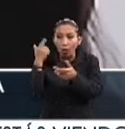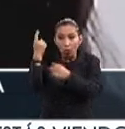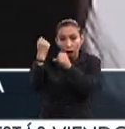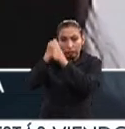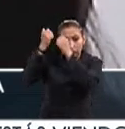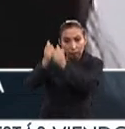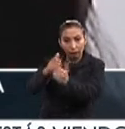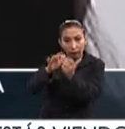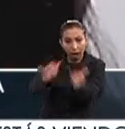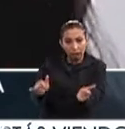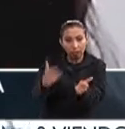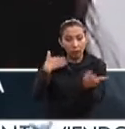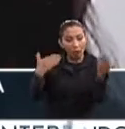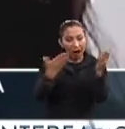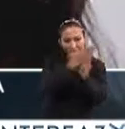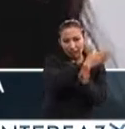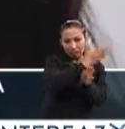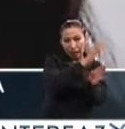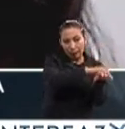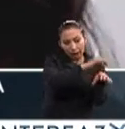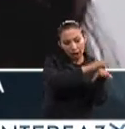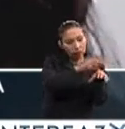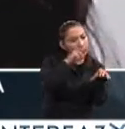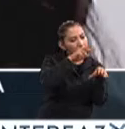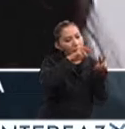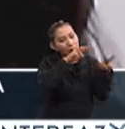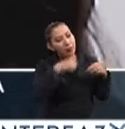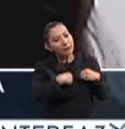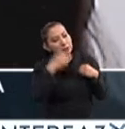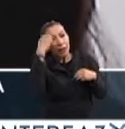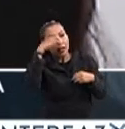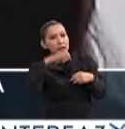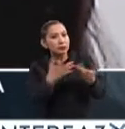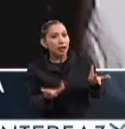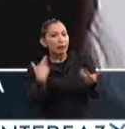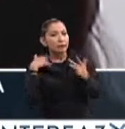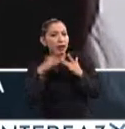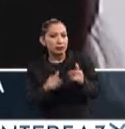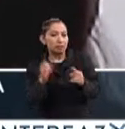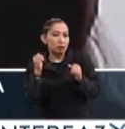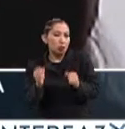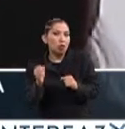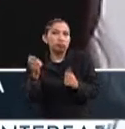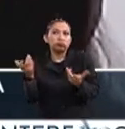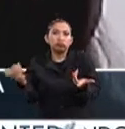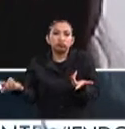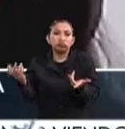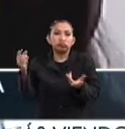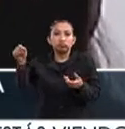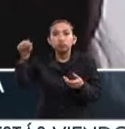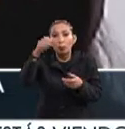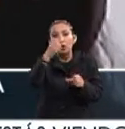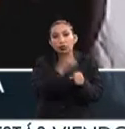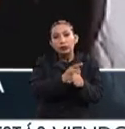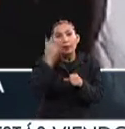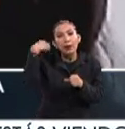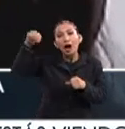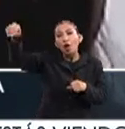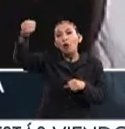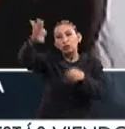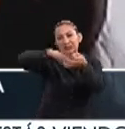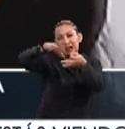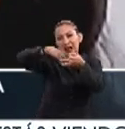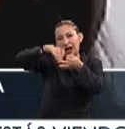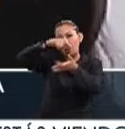año? Comparado con otros amigos, después de haber vivido esta experiencia no solo en París, seguramente tuviste la oportunidad de viajar a